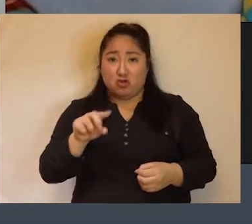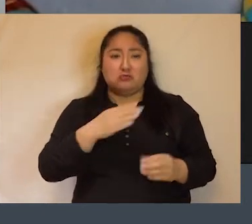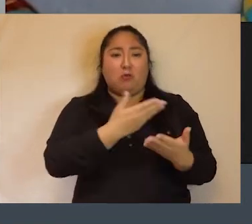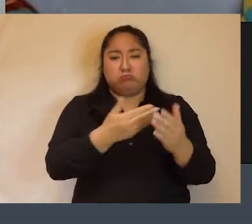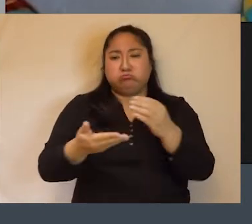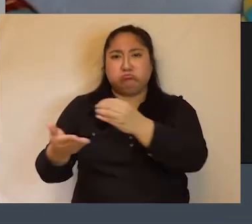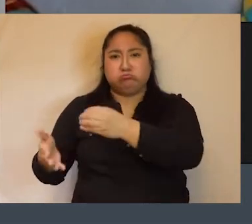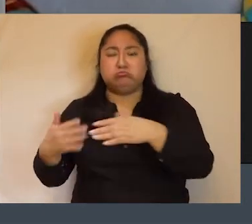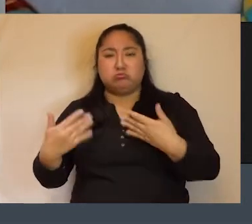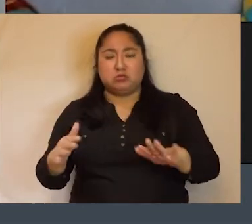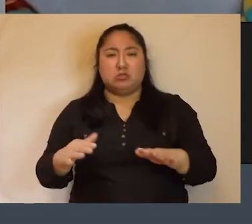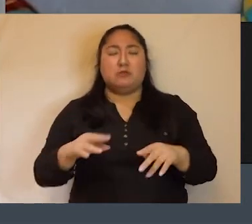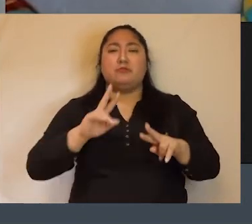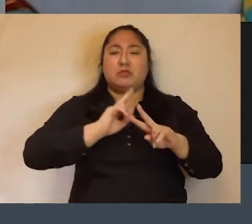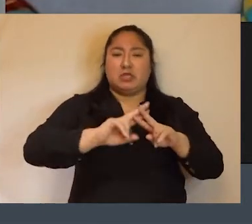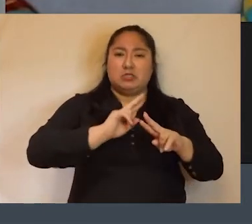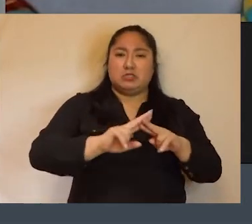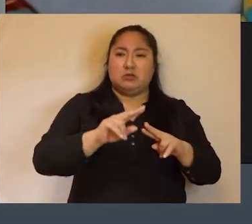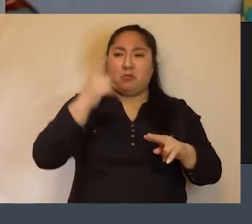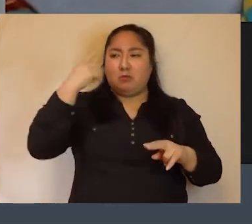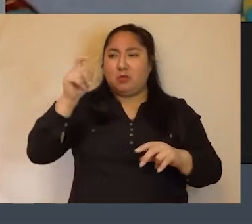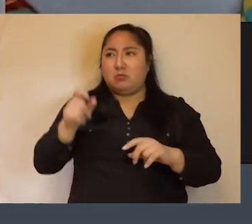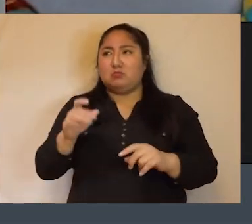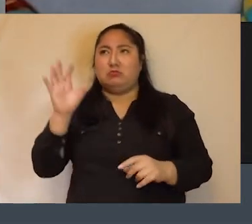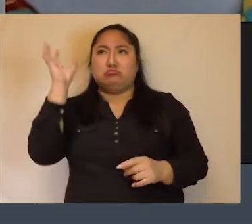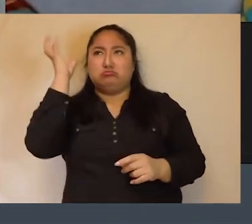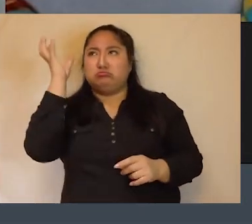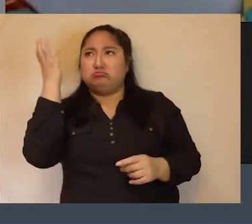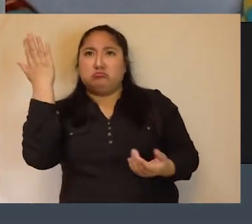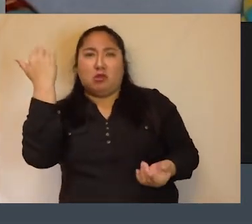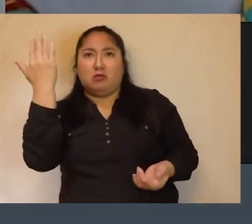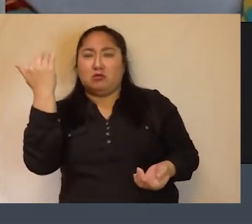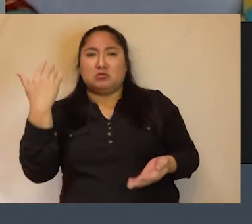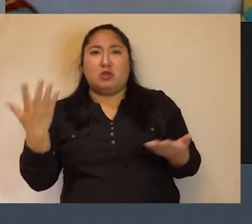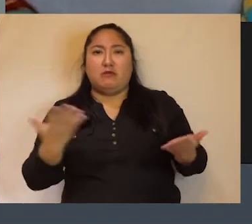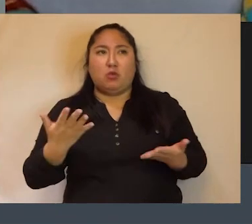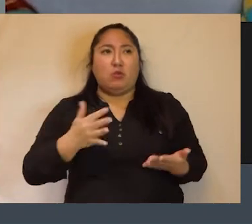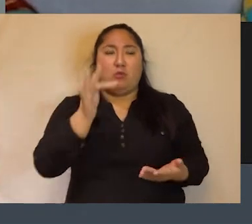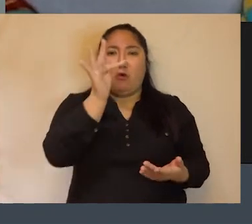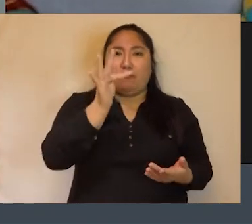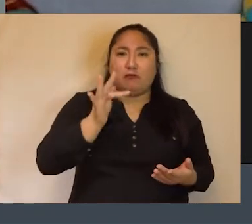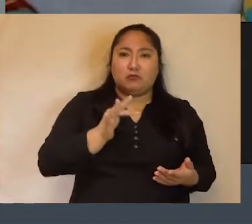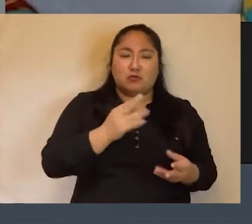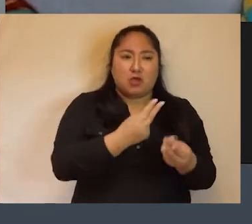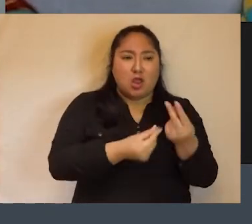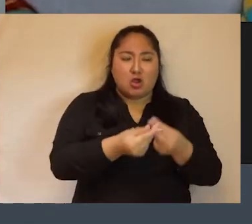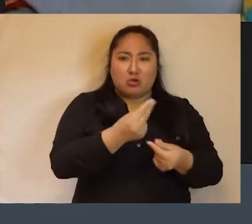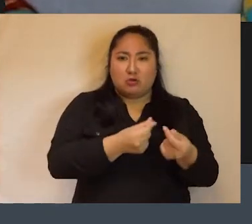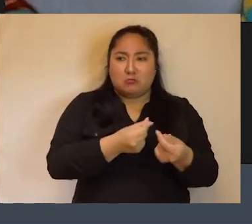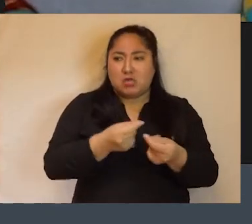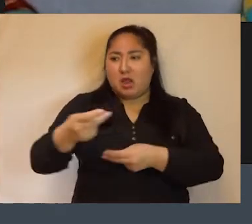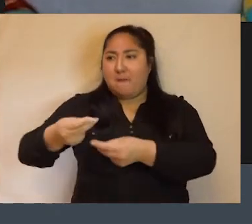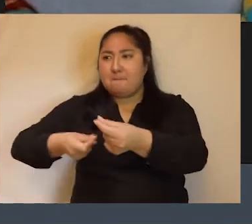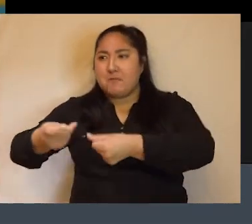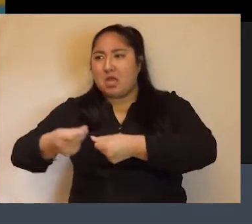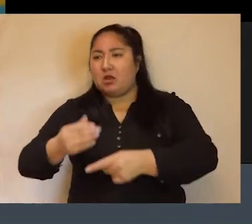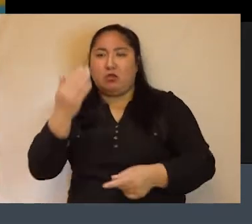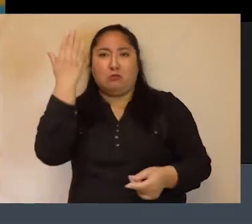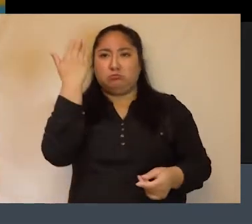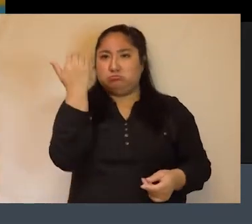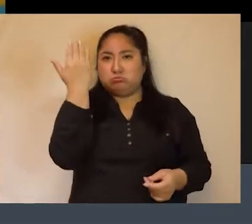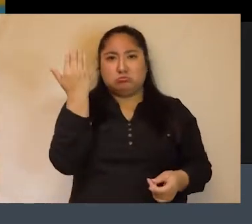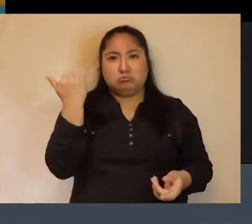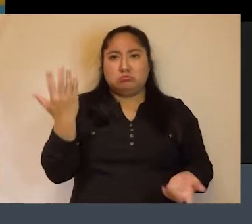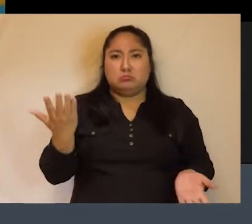de decisión a los cotizantes que no tienen ninguna idea de cómo funciona la economía y menos van a tener idea de cómo funcionan los mercados